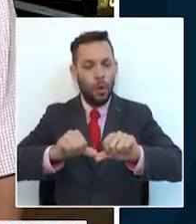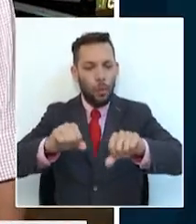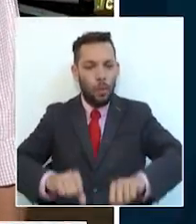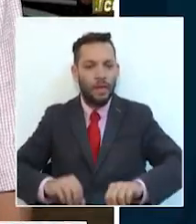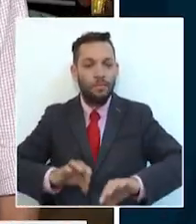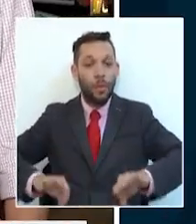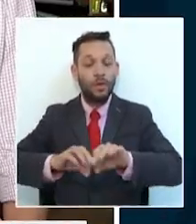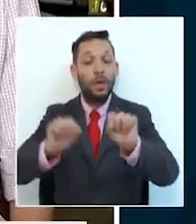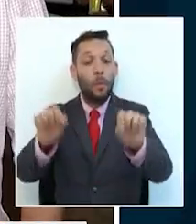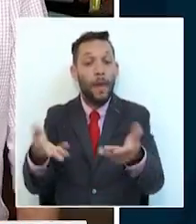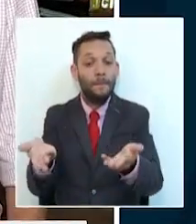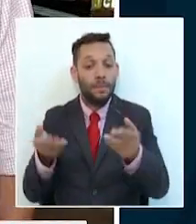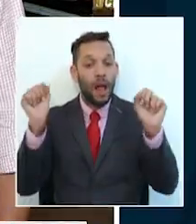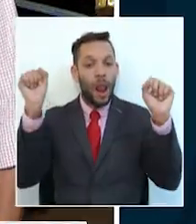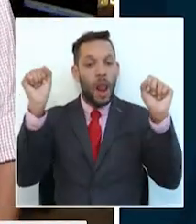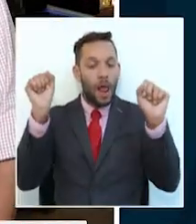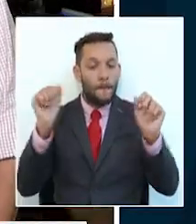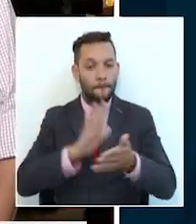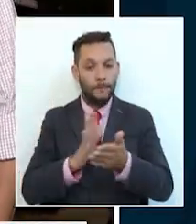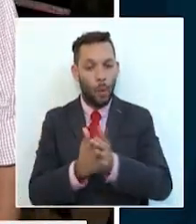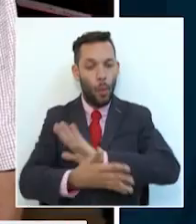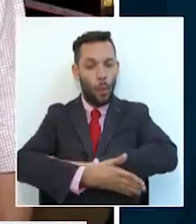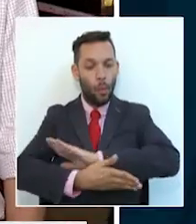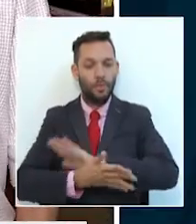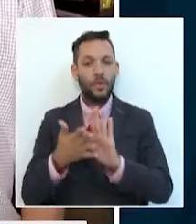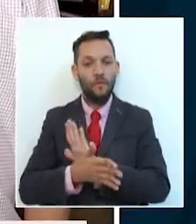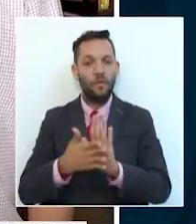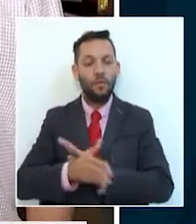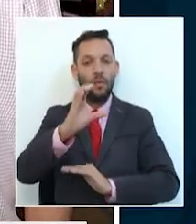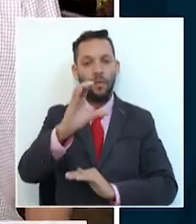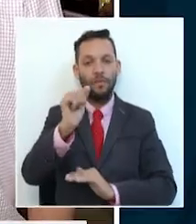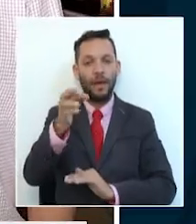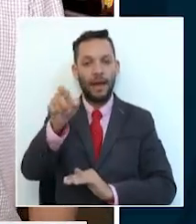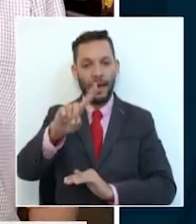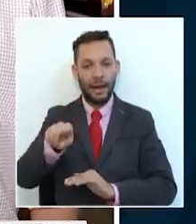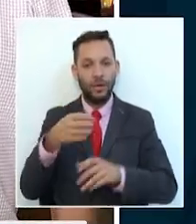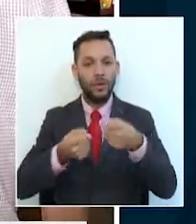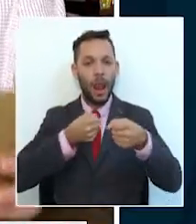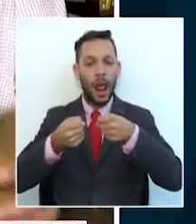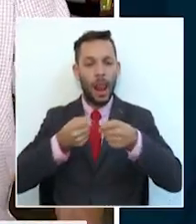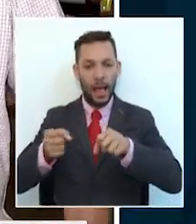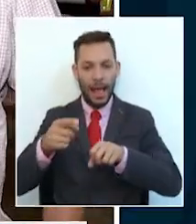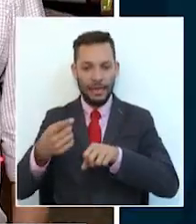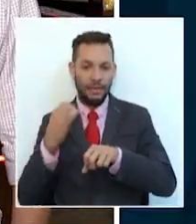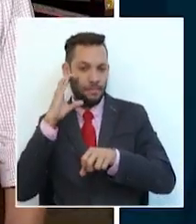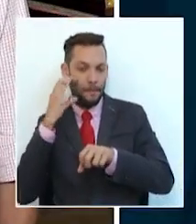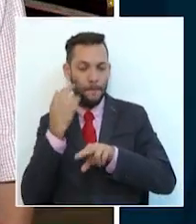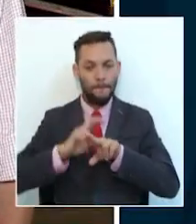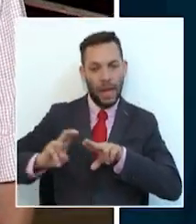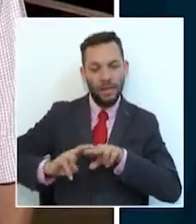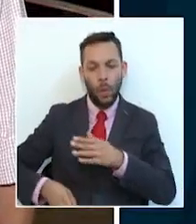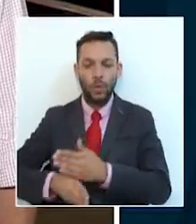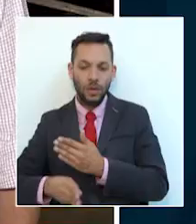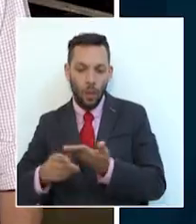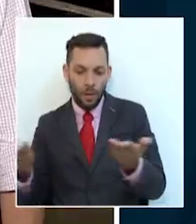bienvenida a la protesta, pero de una manera sana. Yo soy Carlos Aguirre reportando a esta hora desde el Parque de la Mujer en la ciudad de Manizales. Vuelvo con ustedes a estudio. Muy